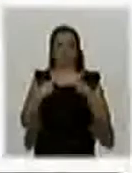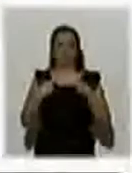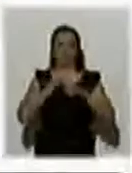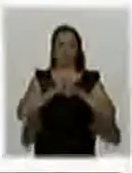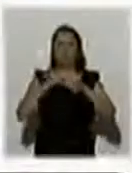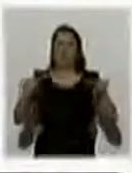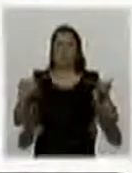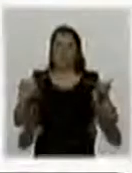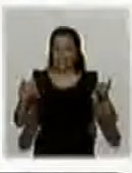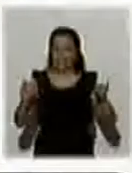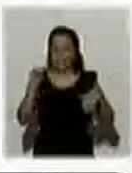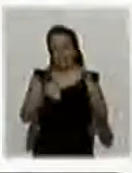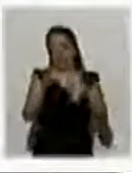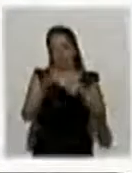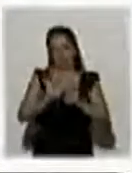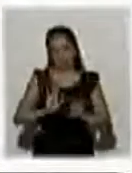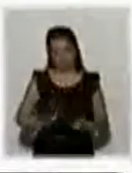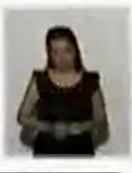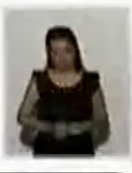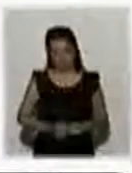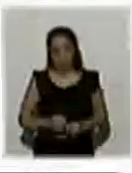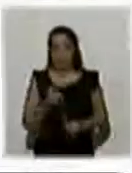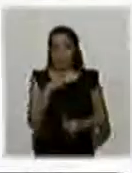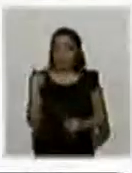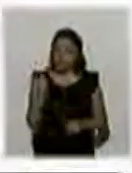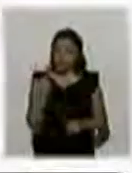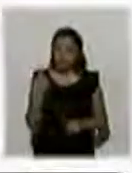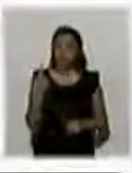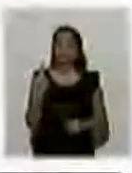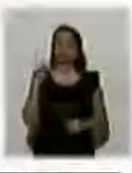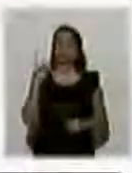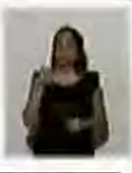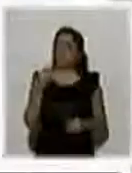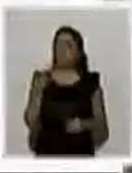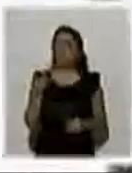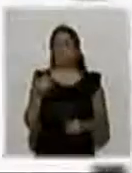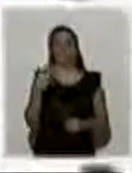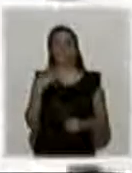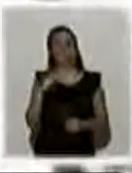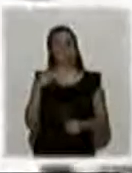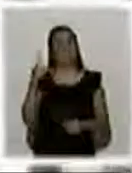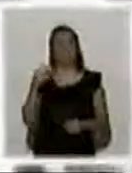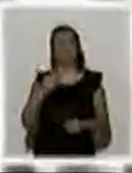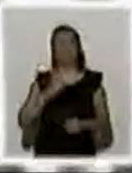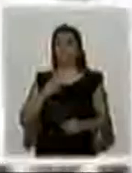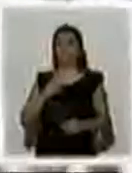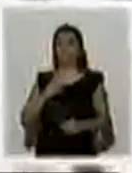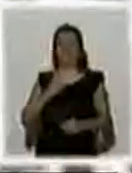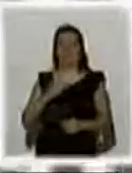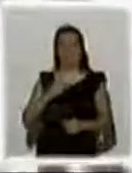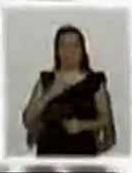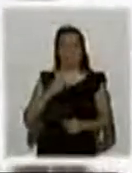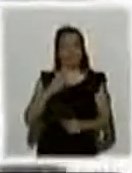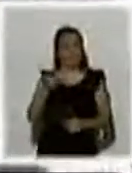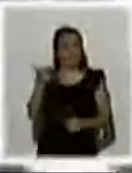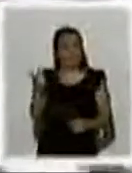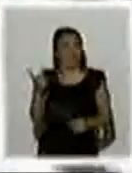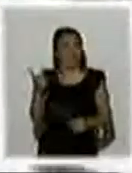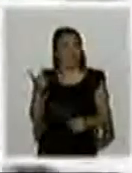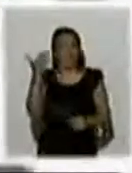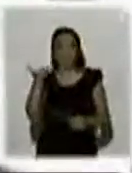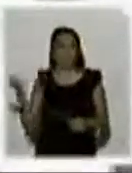creo que nos debemos esa desconfianza que tiene la gente en la política, porque